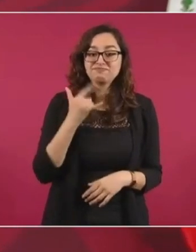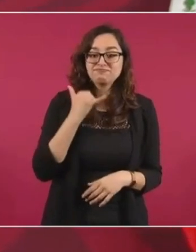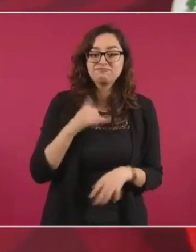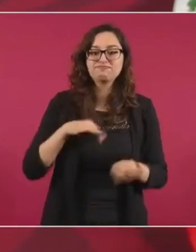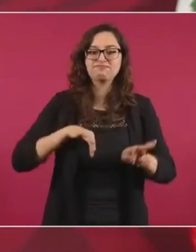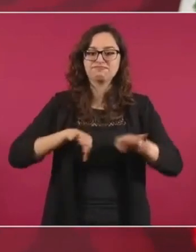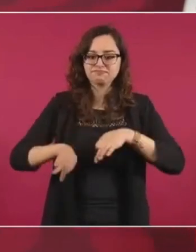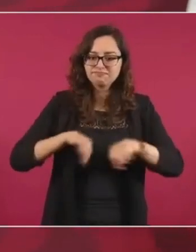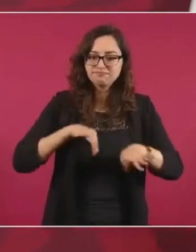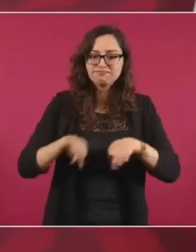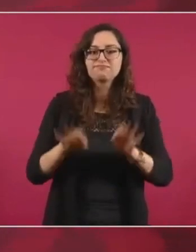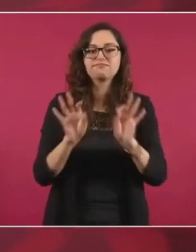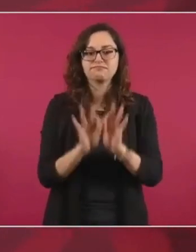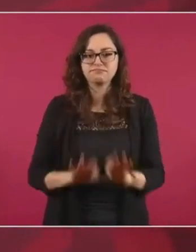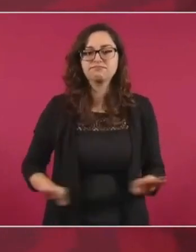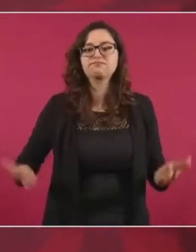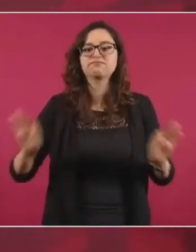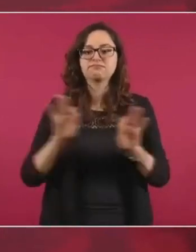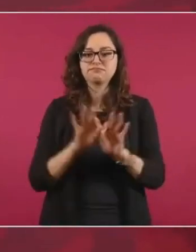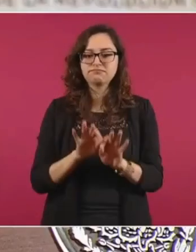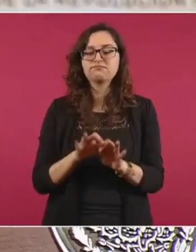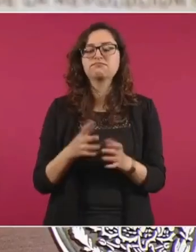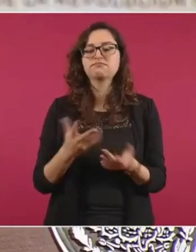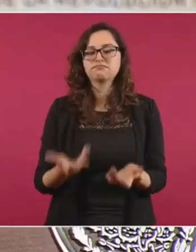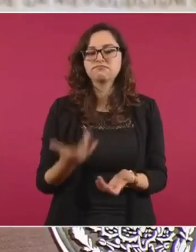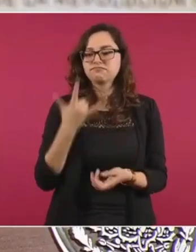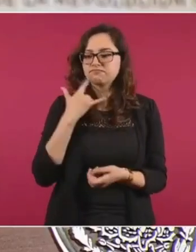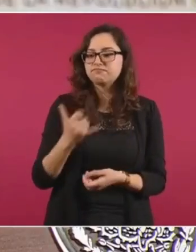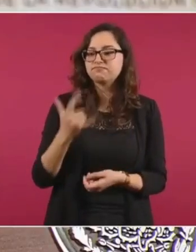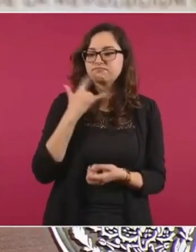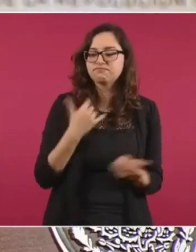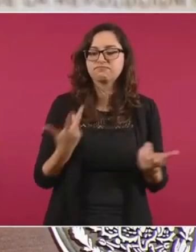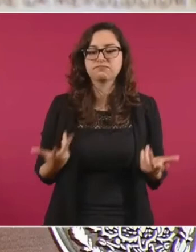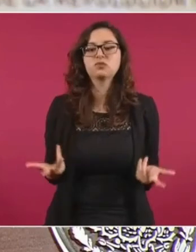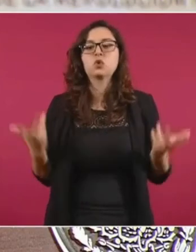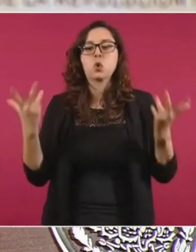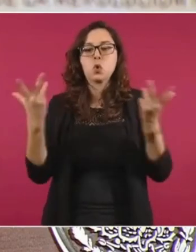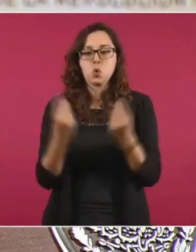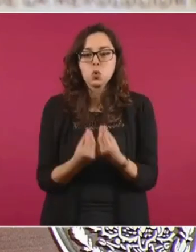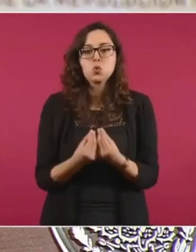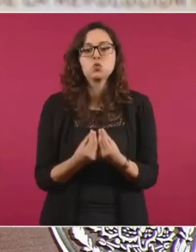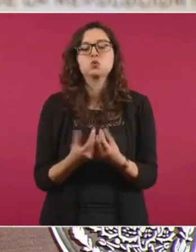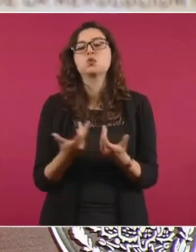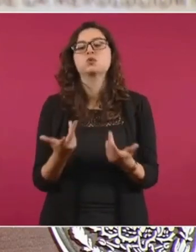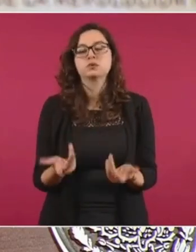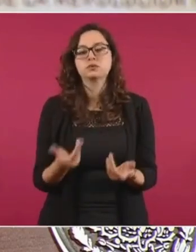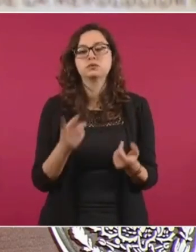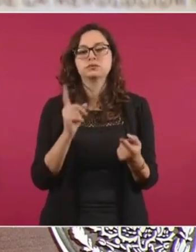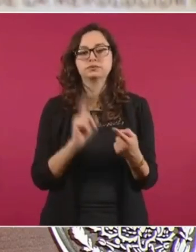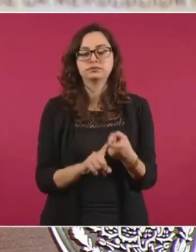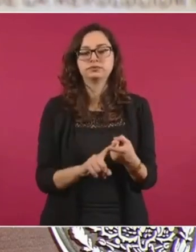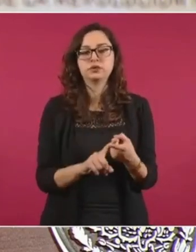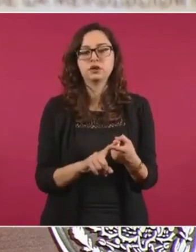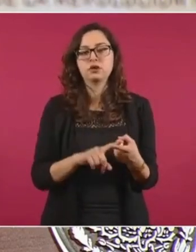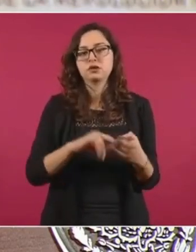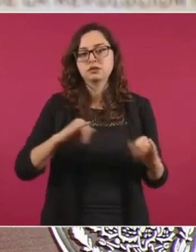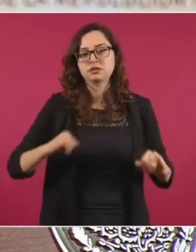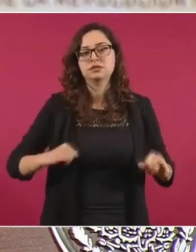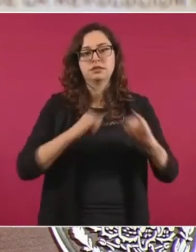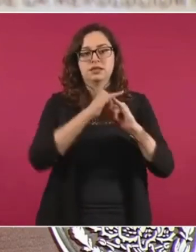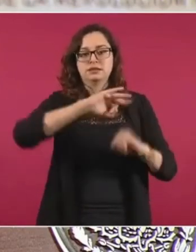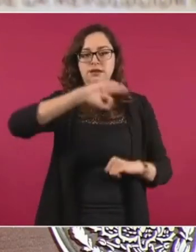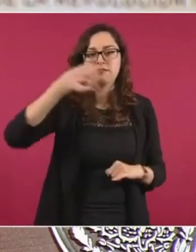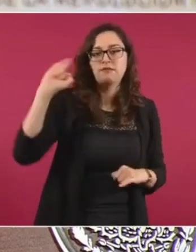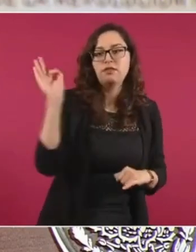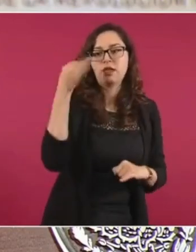importante que estamos llevando a cabo de manera coordinada, tanto dependencias del gobierno federal